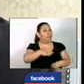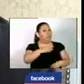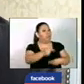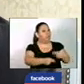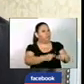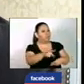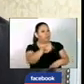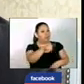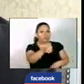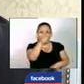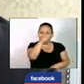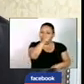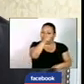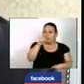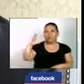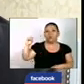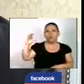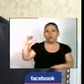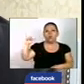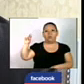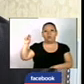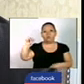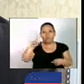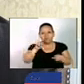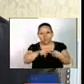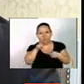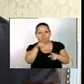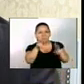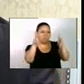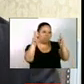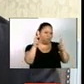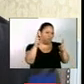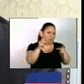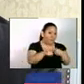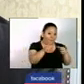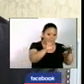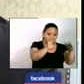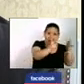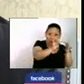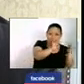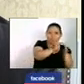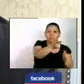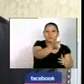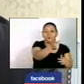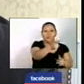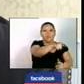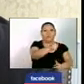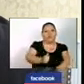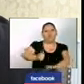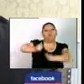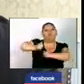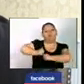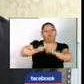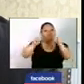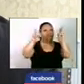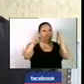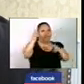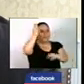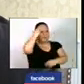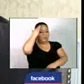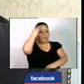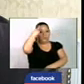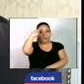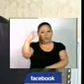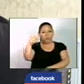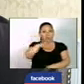distribución de cocaína gracias a la violencia y a sus conexiones con la policía el ejército y la clase política incluido